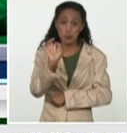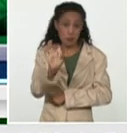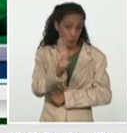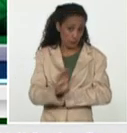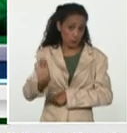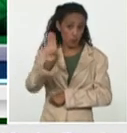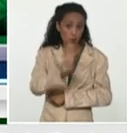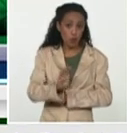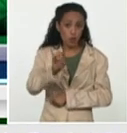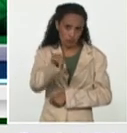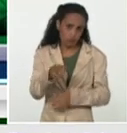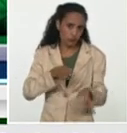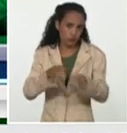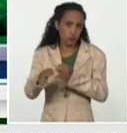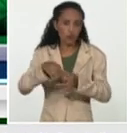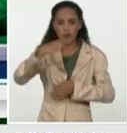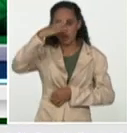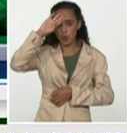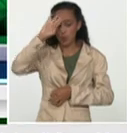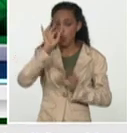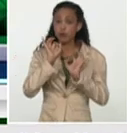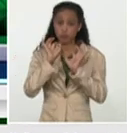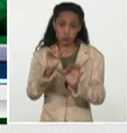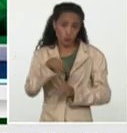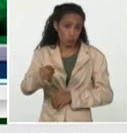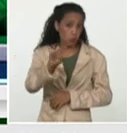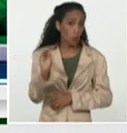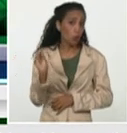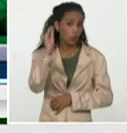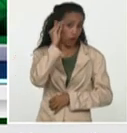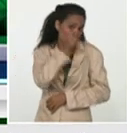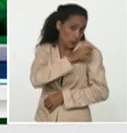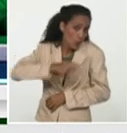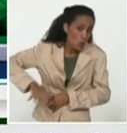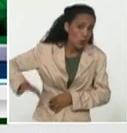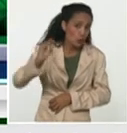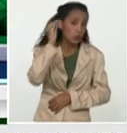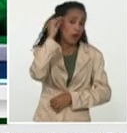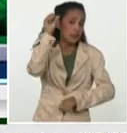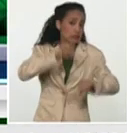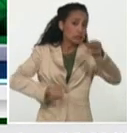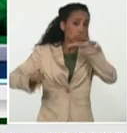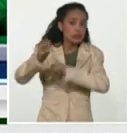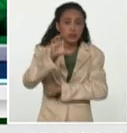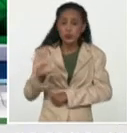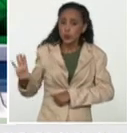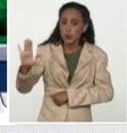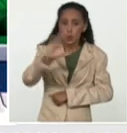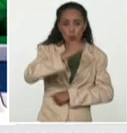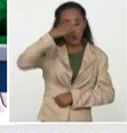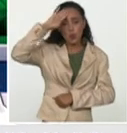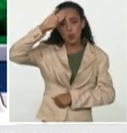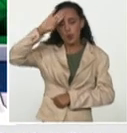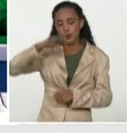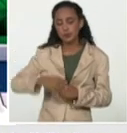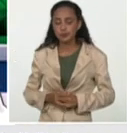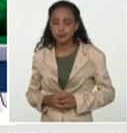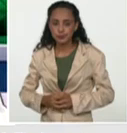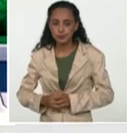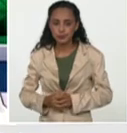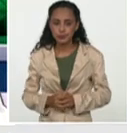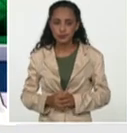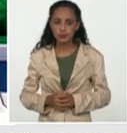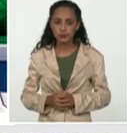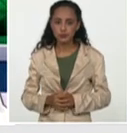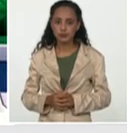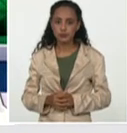tenemos funcionando, como sabe nuestra población, en todo el territorio nacional. Como